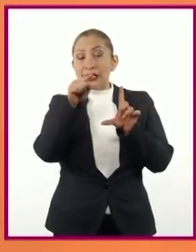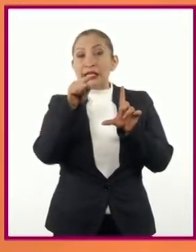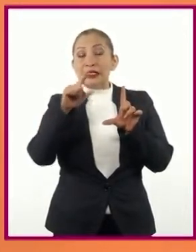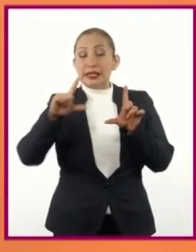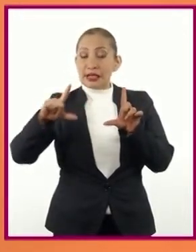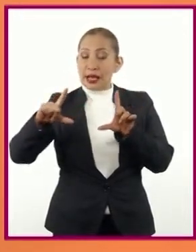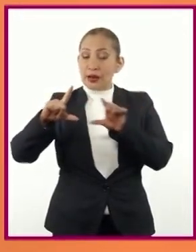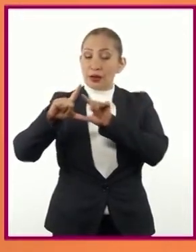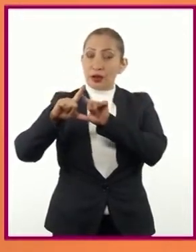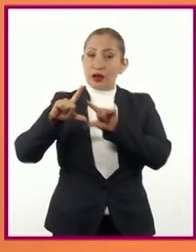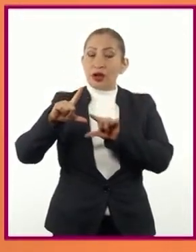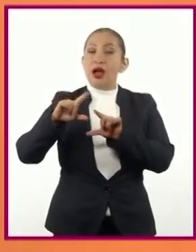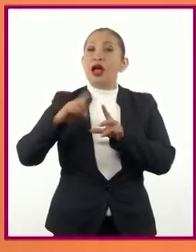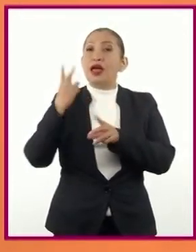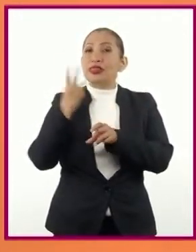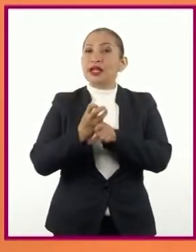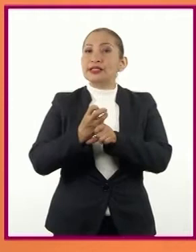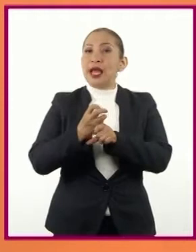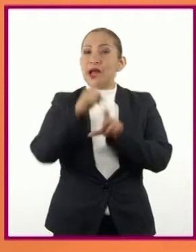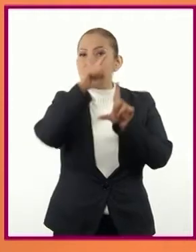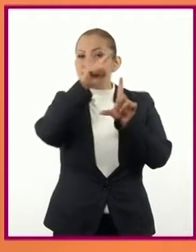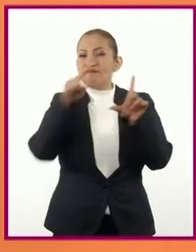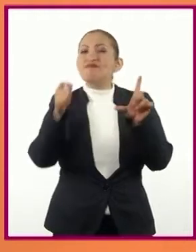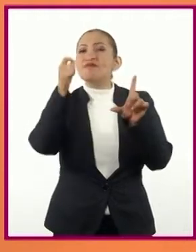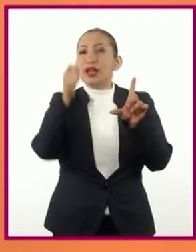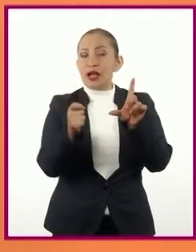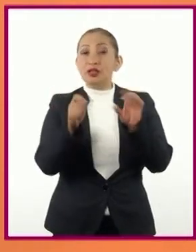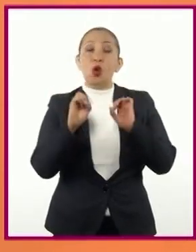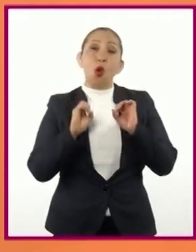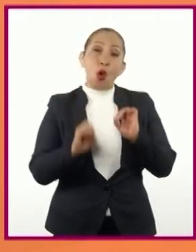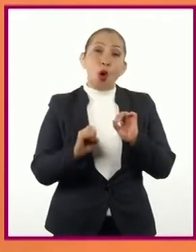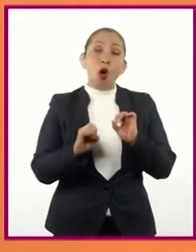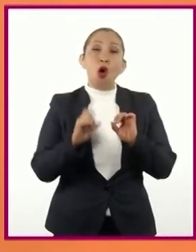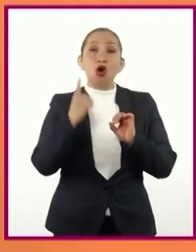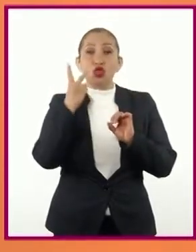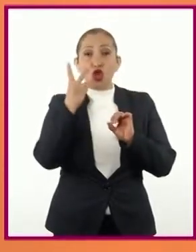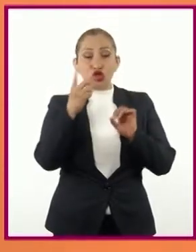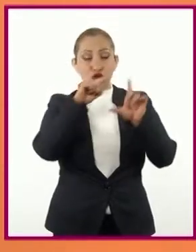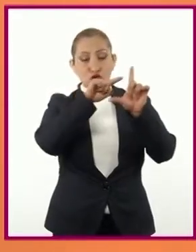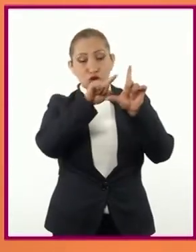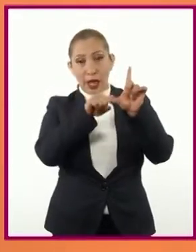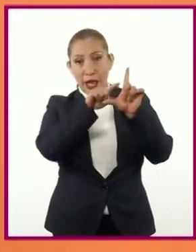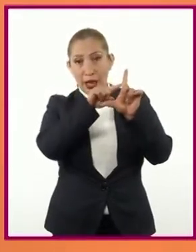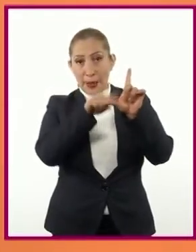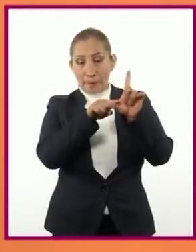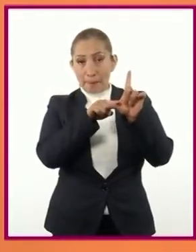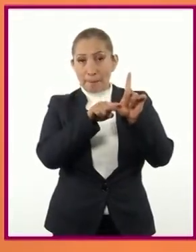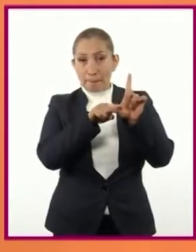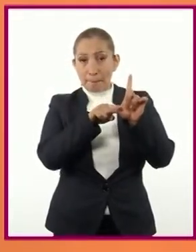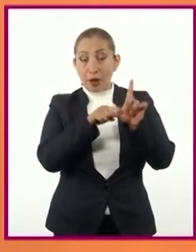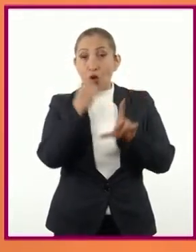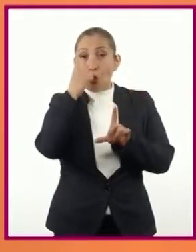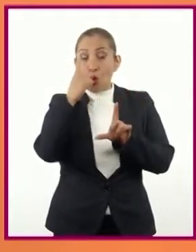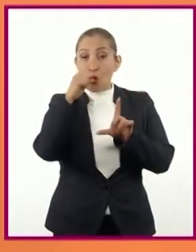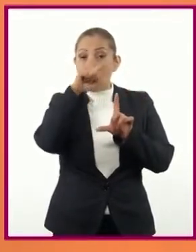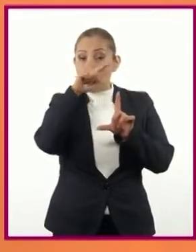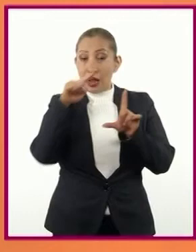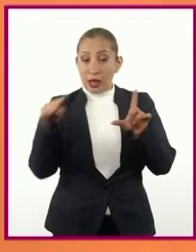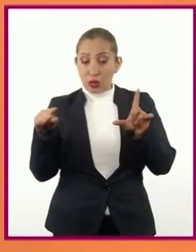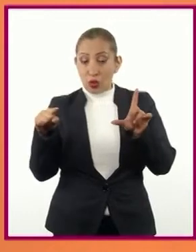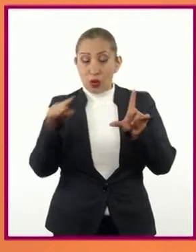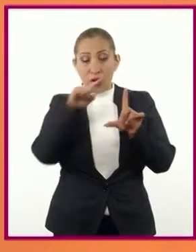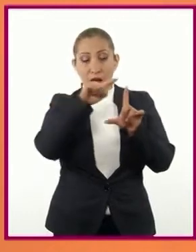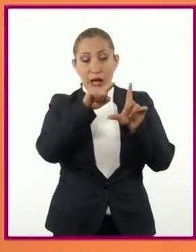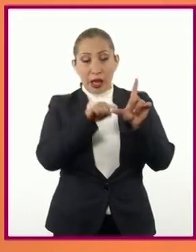comprendido, encontrar el tercer lado y los otros dos ángulos, dados un lado y los